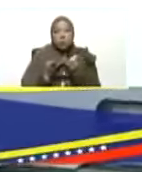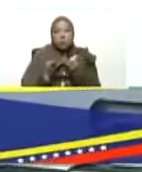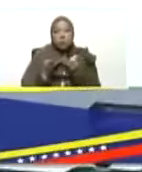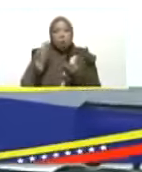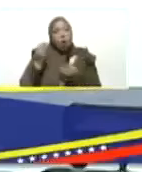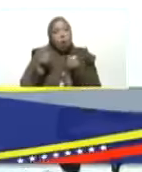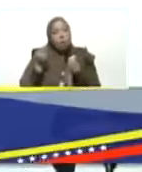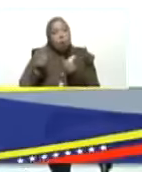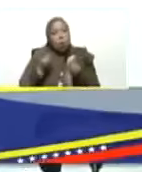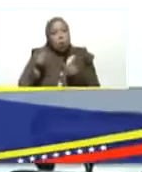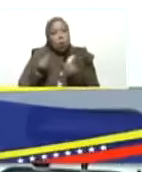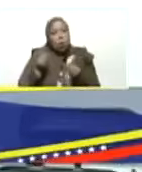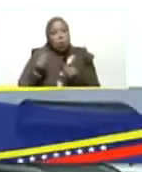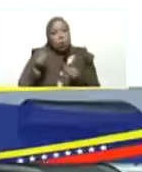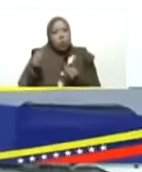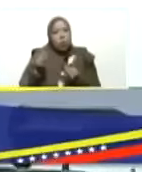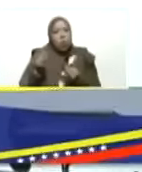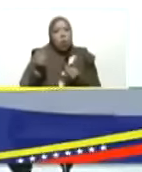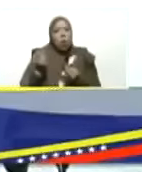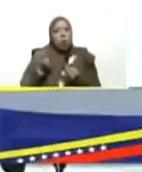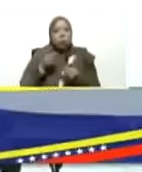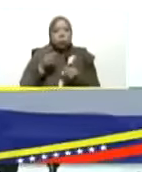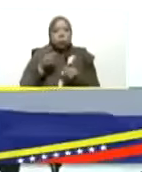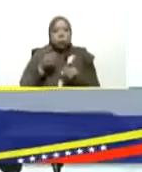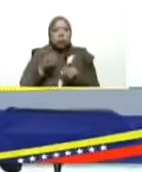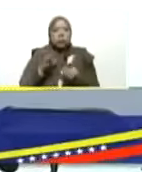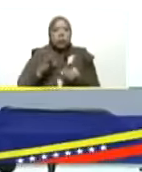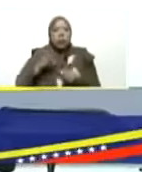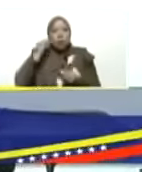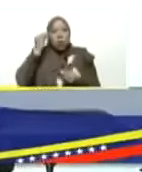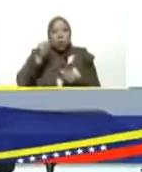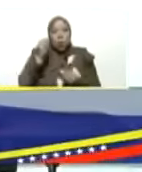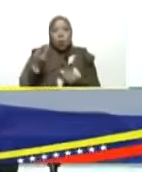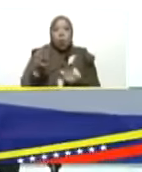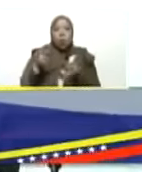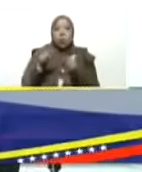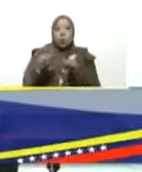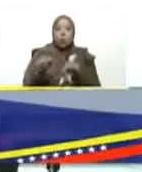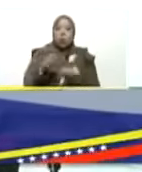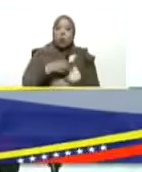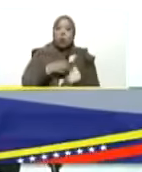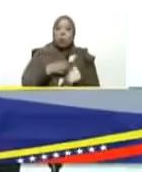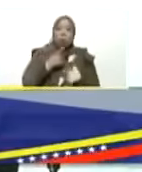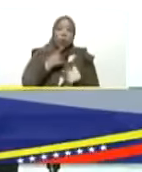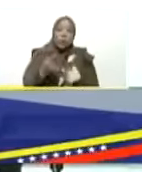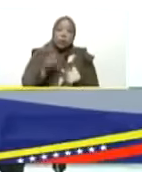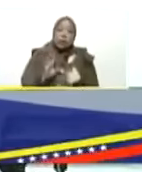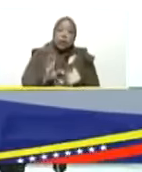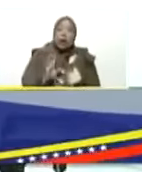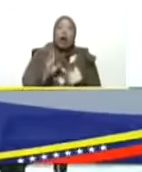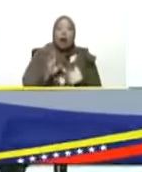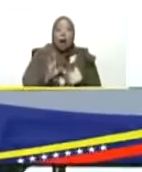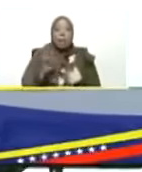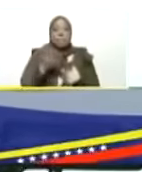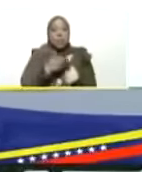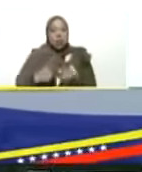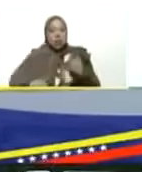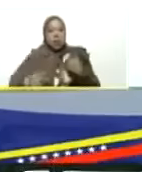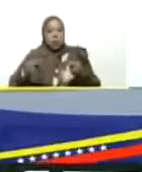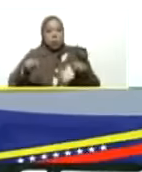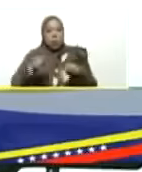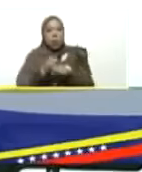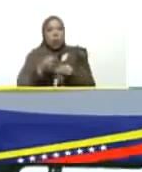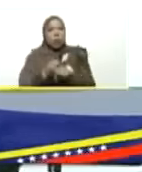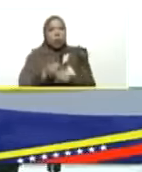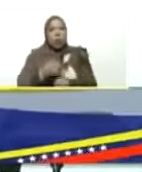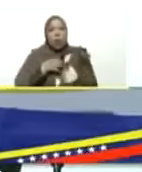trajimos? ¿Cómo la trajimos? No lo podemos decir. Venciendo el bloqueo y la persecución. Sí, señor. Porque Venezuela sí se puede. Claro